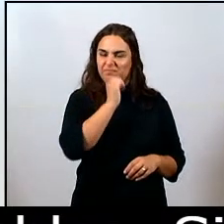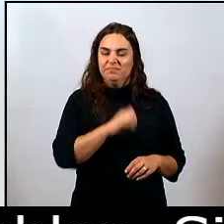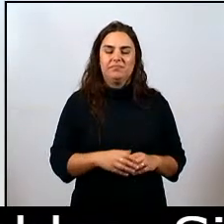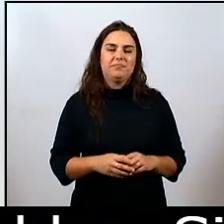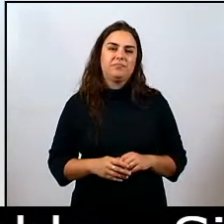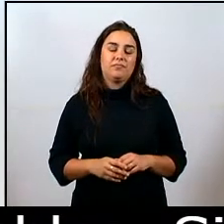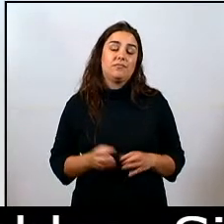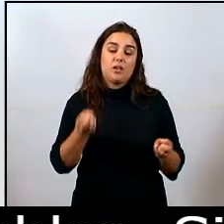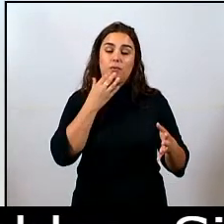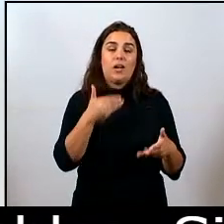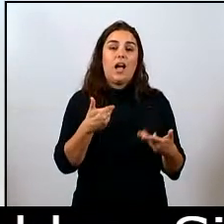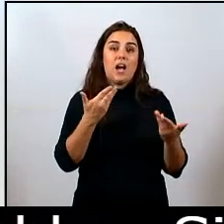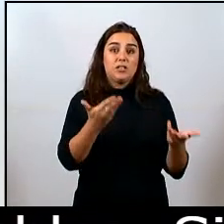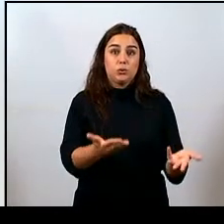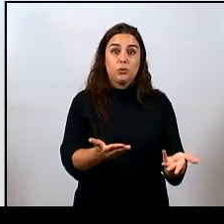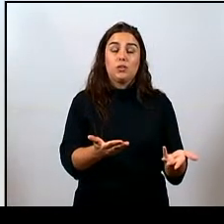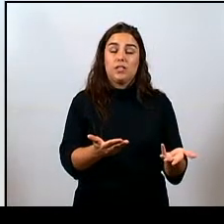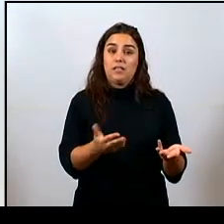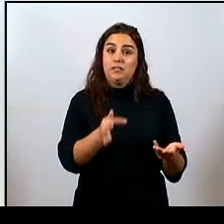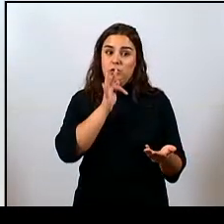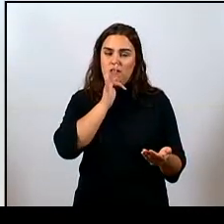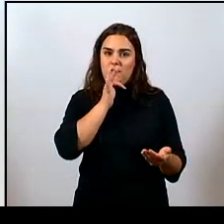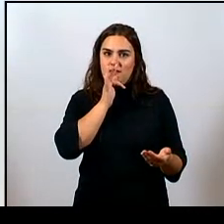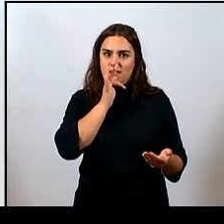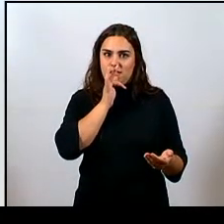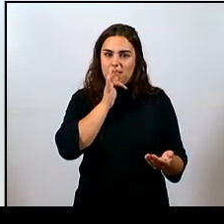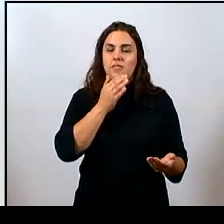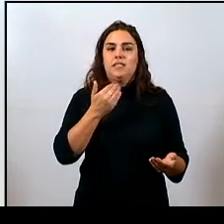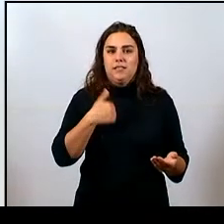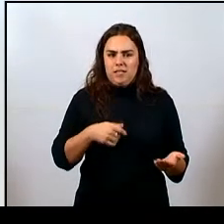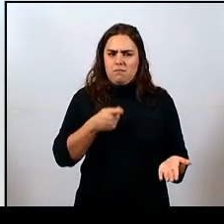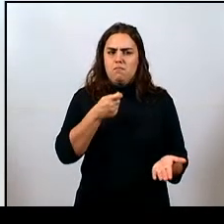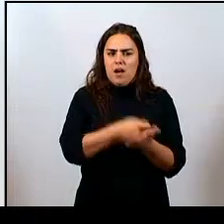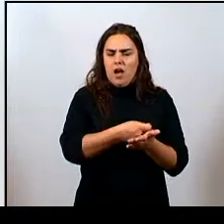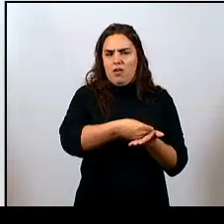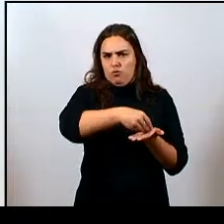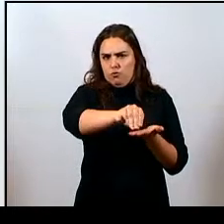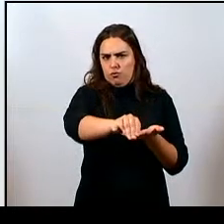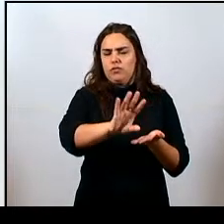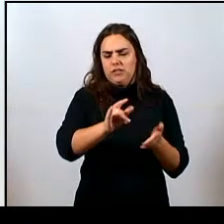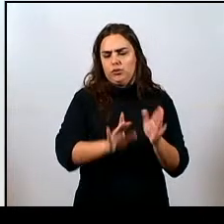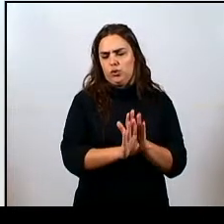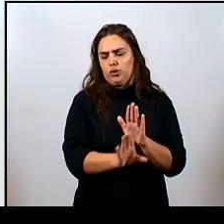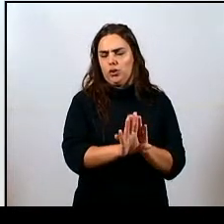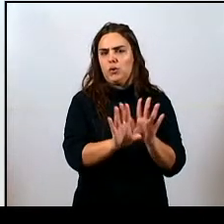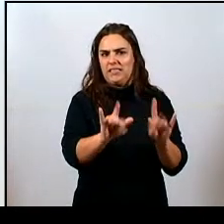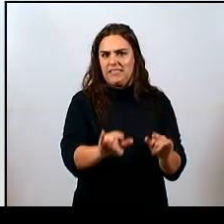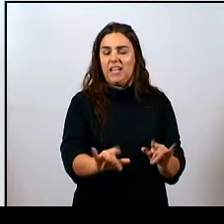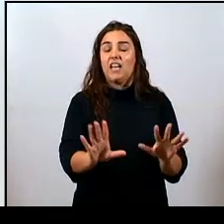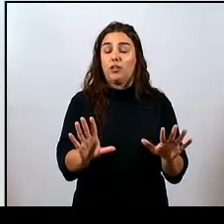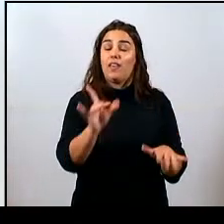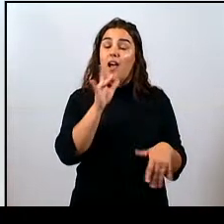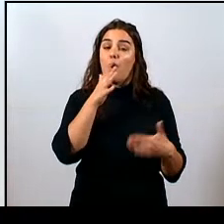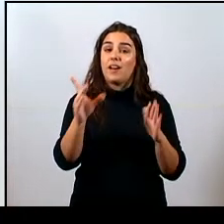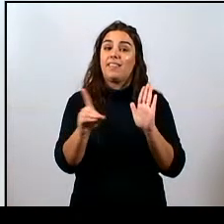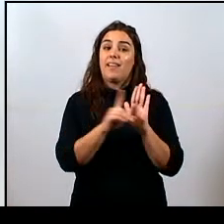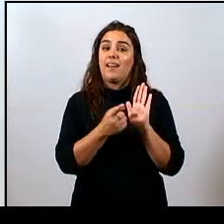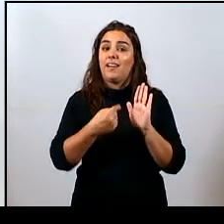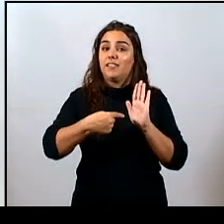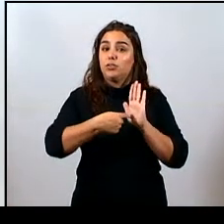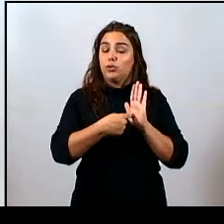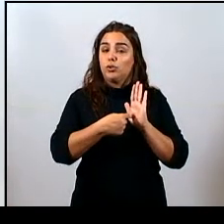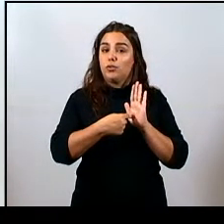las ayudas no están en cuestión, esas ya las hemos pagado, las vamos a seguir pagando. Lo que llevamos en el decreto de